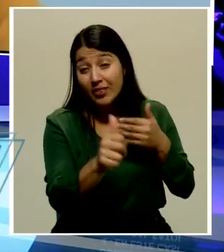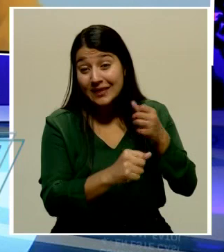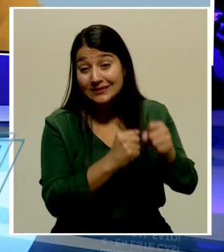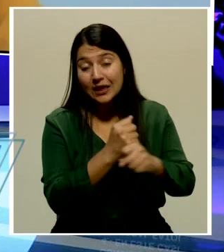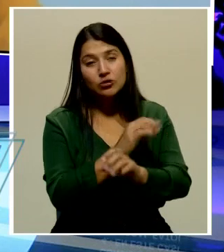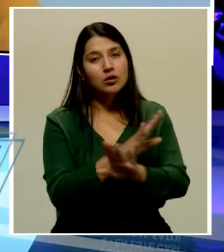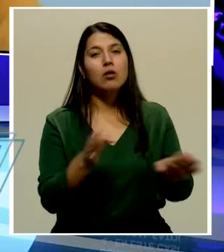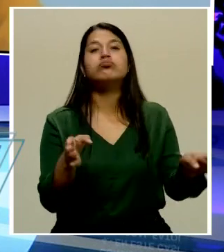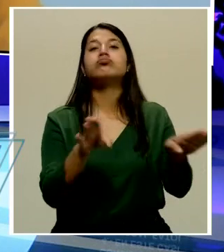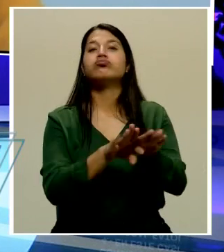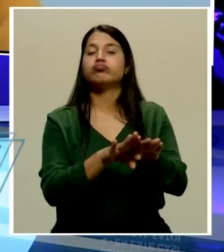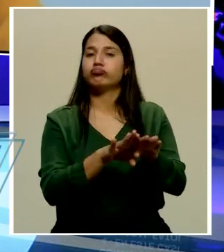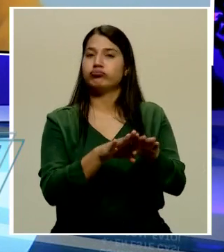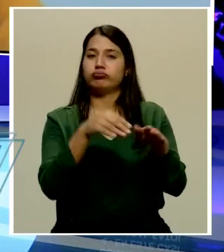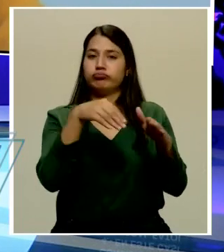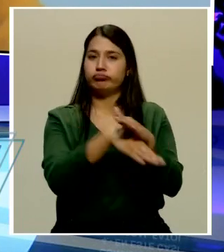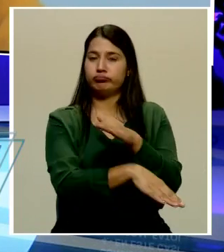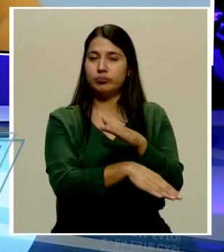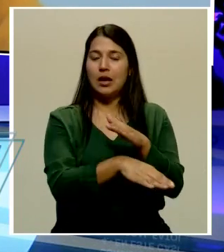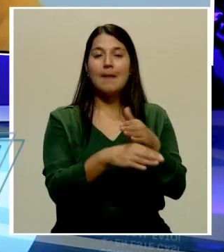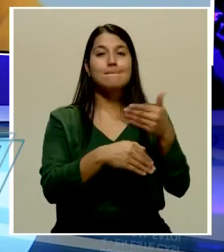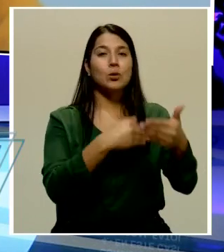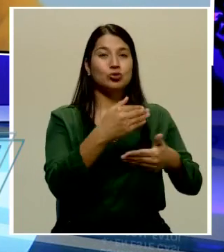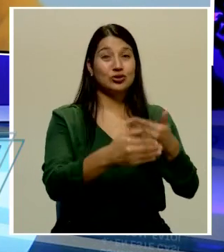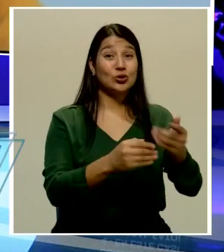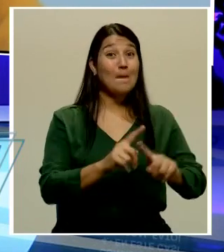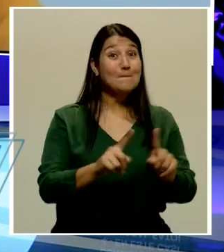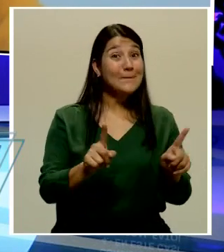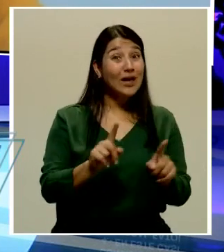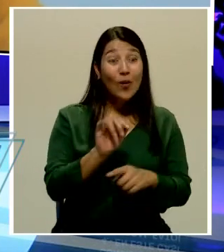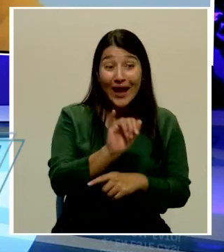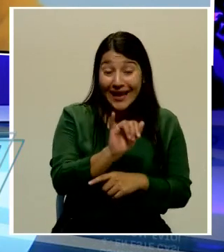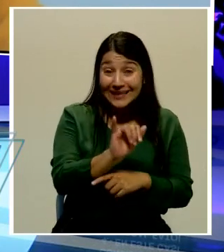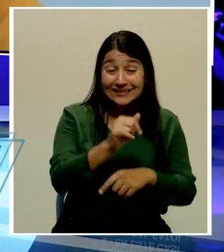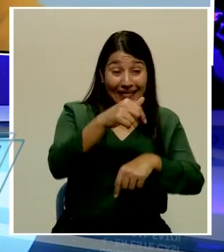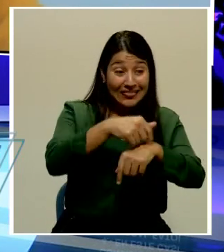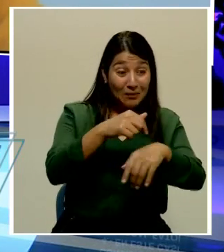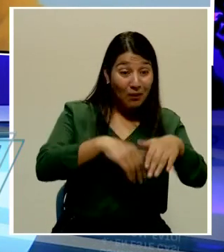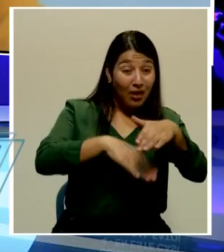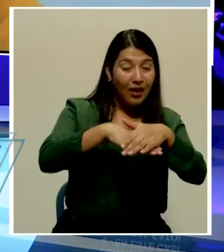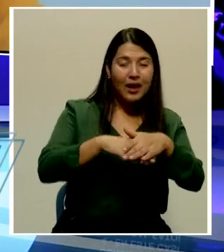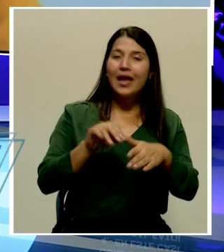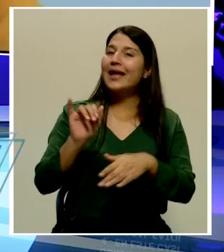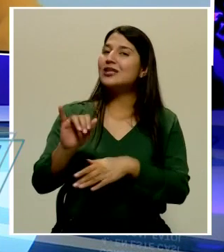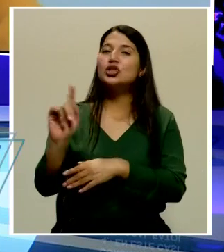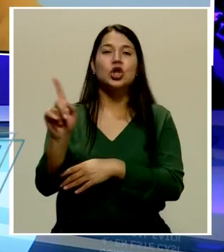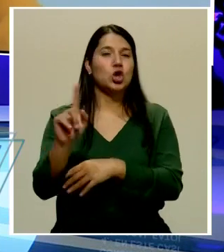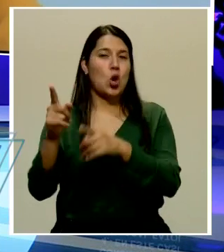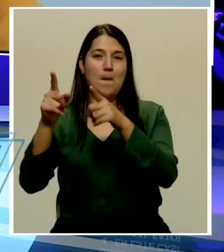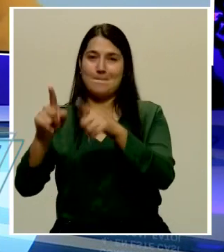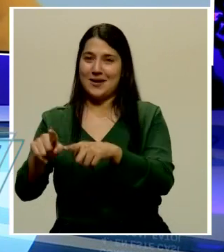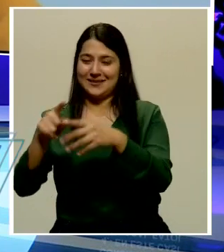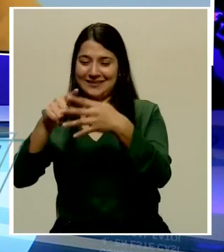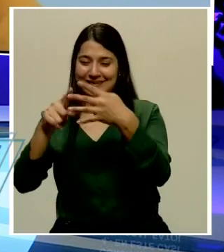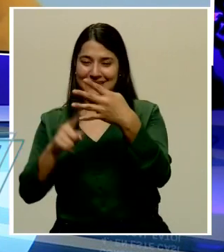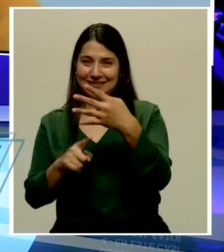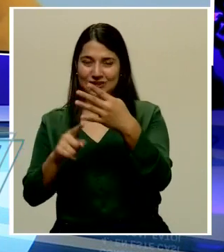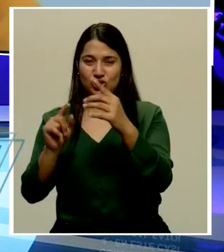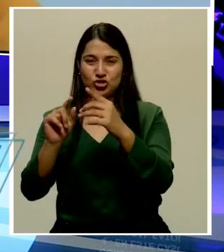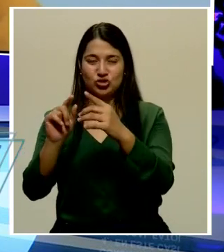la persona que lo cometió. Eso no ocurre en los crímenes de genocidio, lesa humanidad, crímenes de guerra.